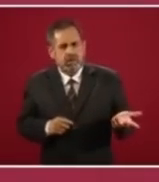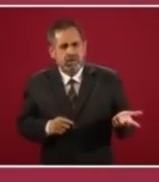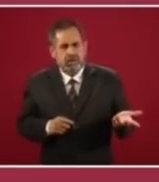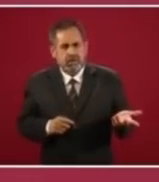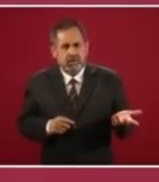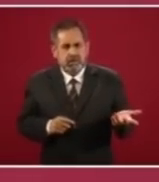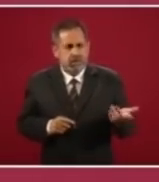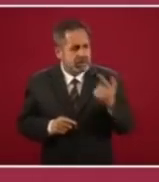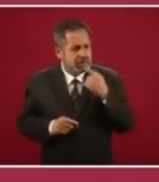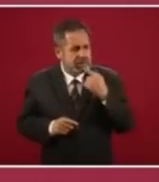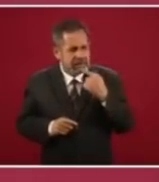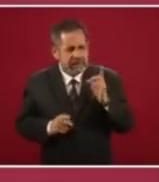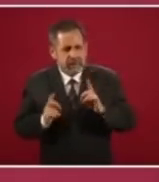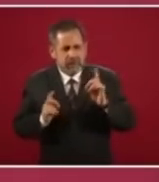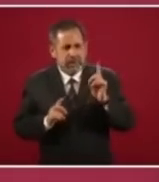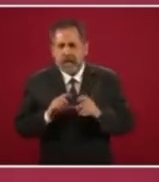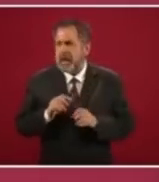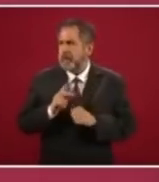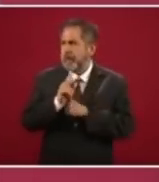para no quedarse con